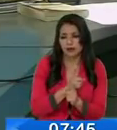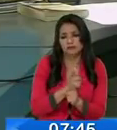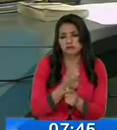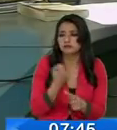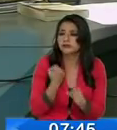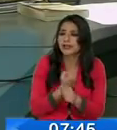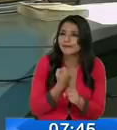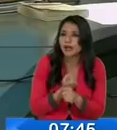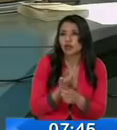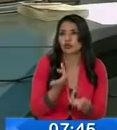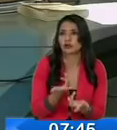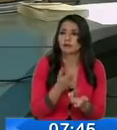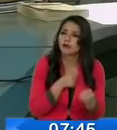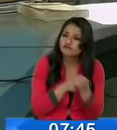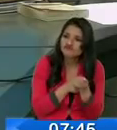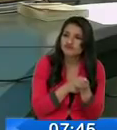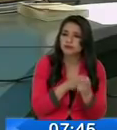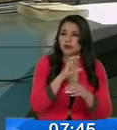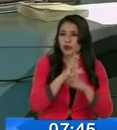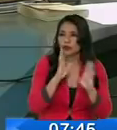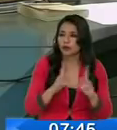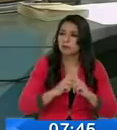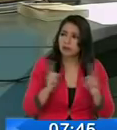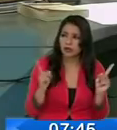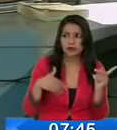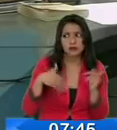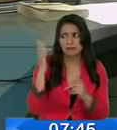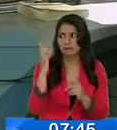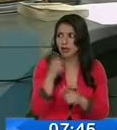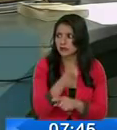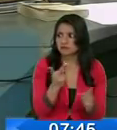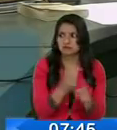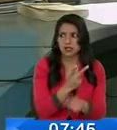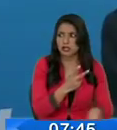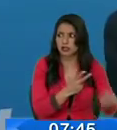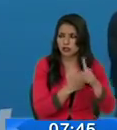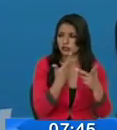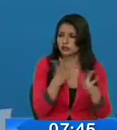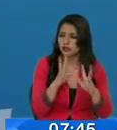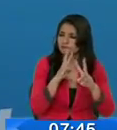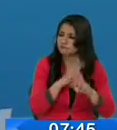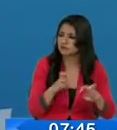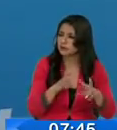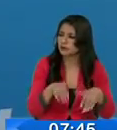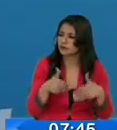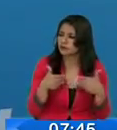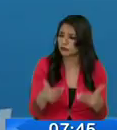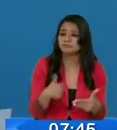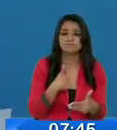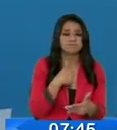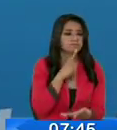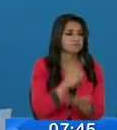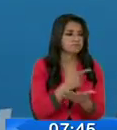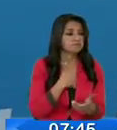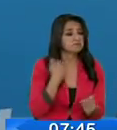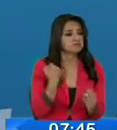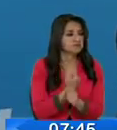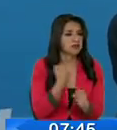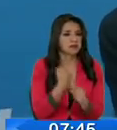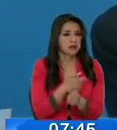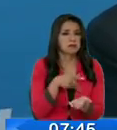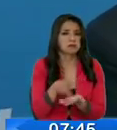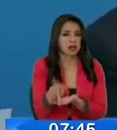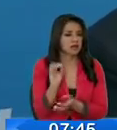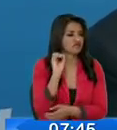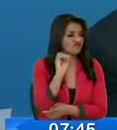está rebasando esta estructura delincuencial? El trabajo nuestro cívico, sin costos para nadie,